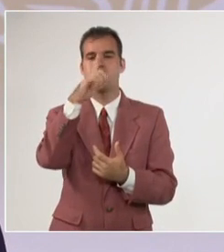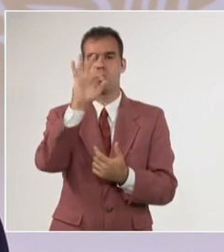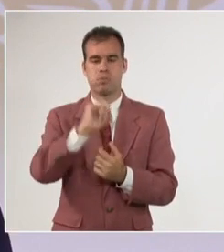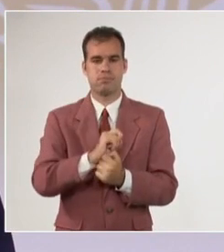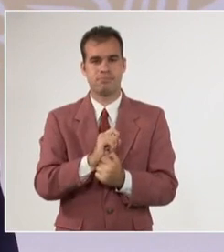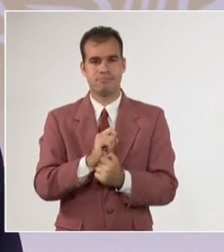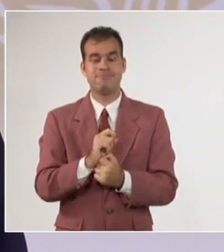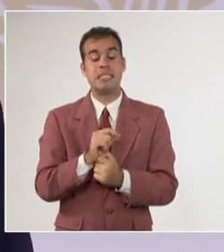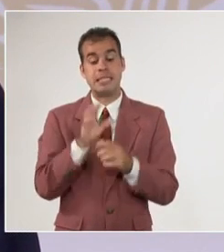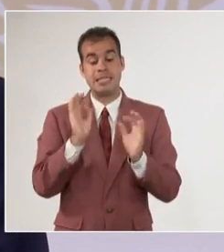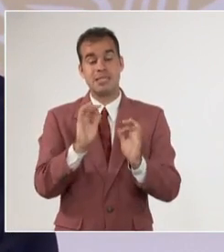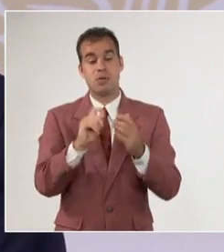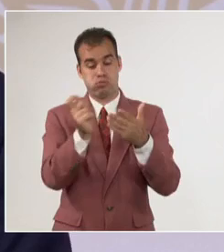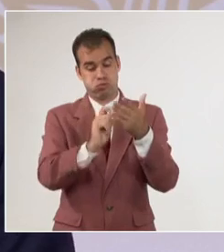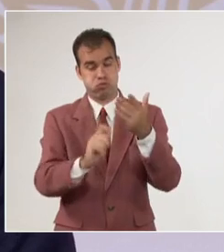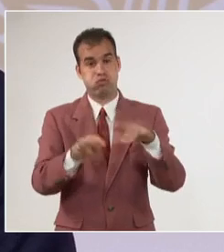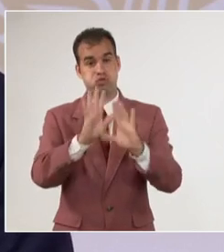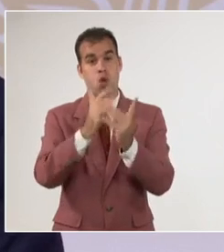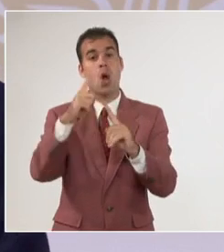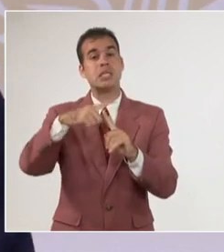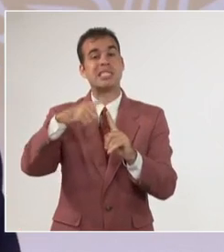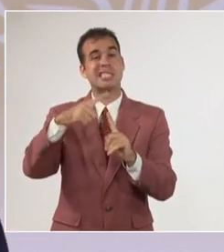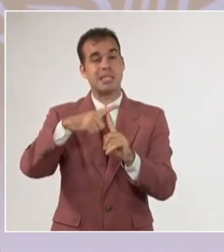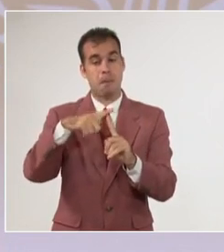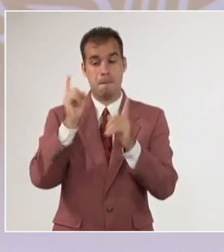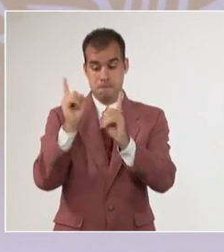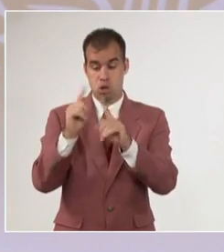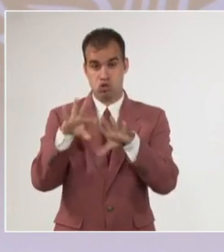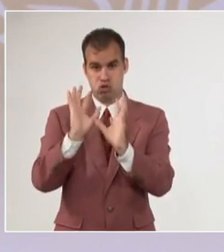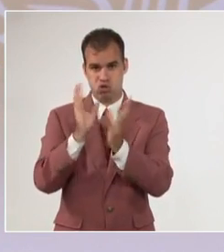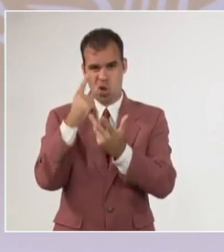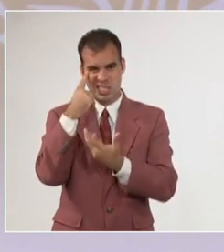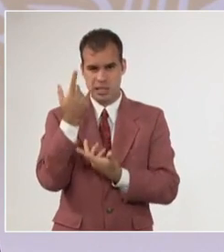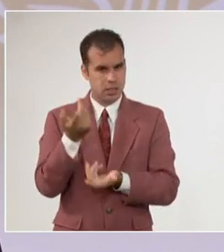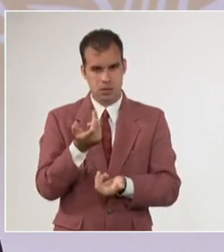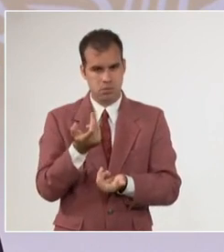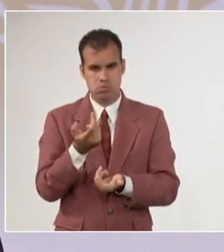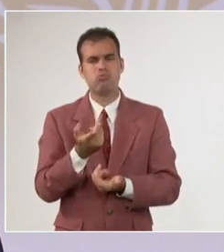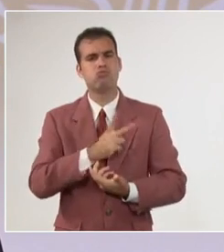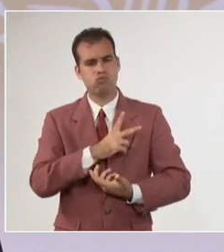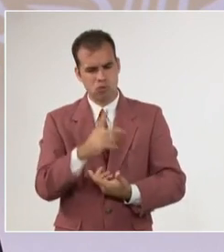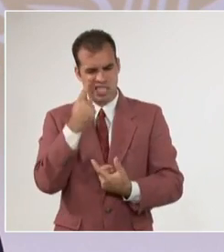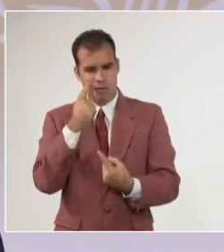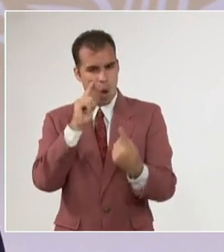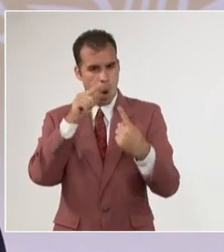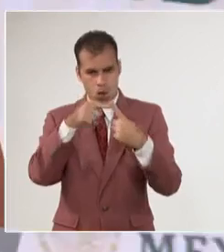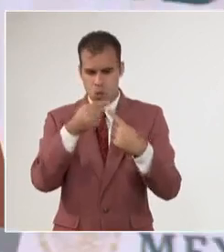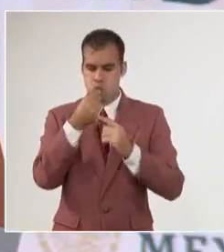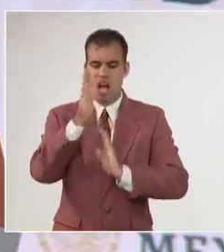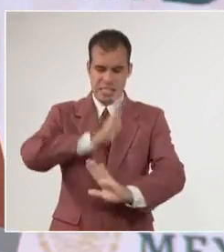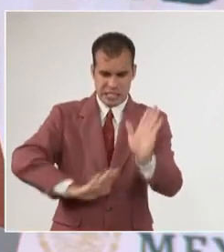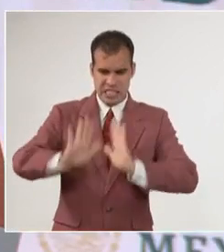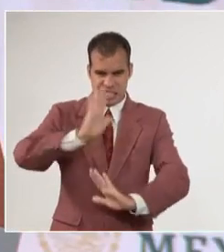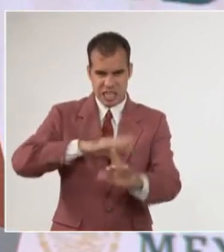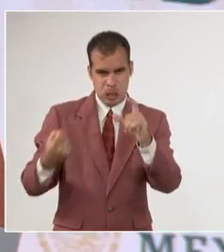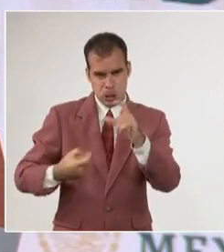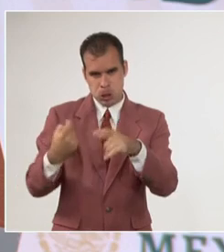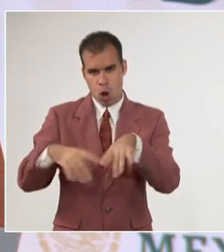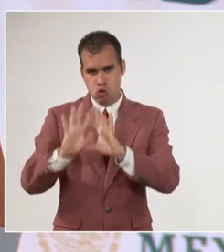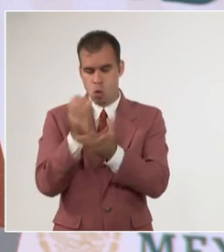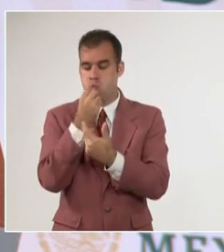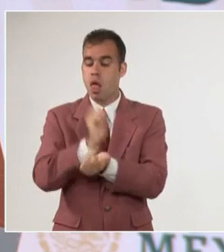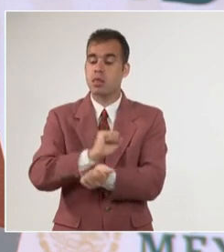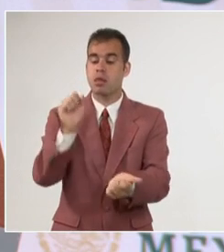inconclusa su rotundo testamento político, la voluntad consagrada al objetivo de impedir a tiempo, con la independencia de